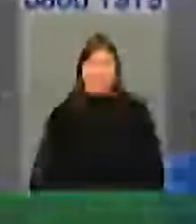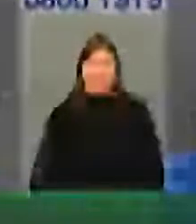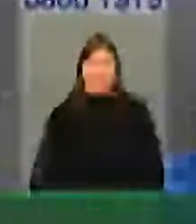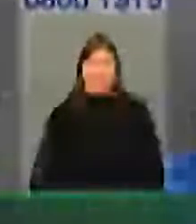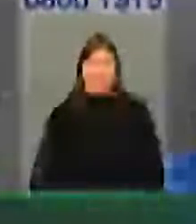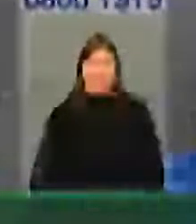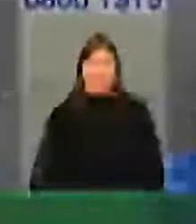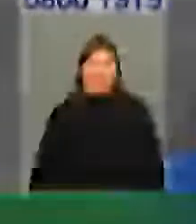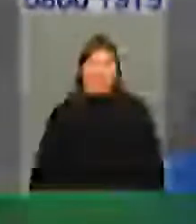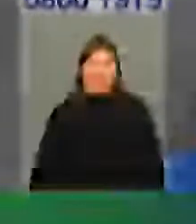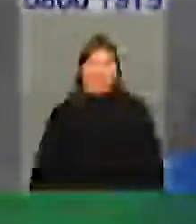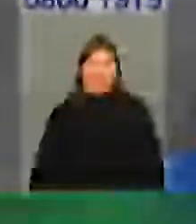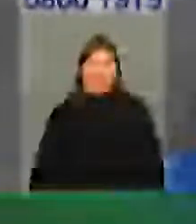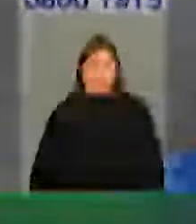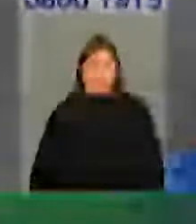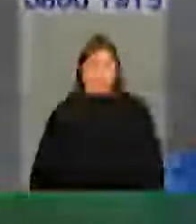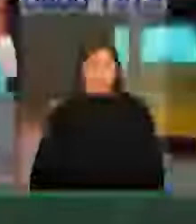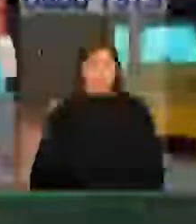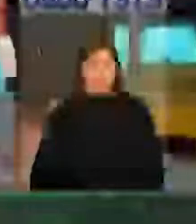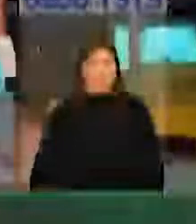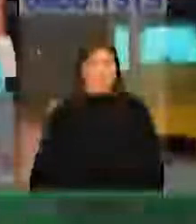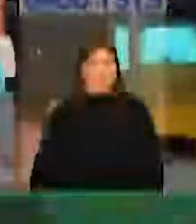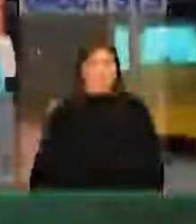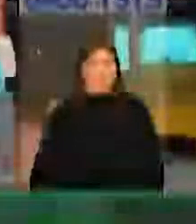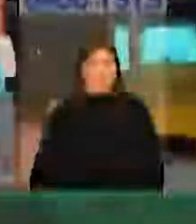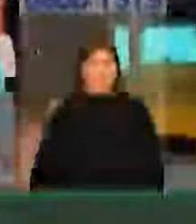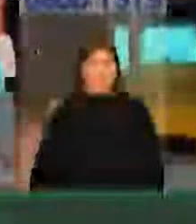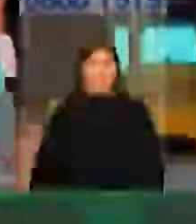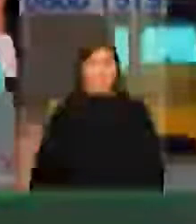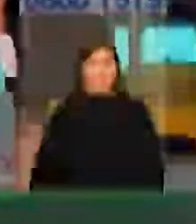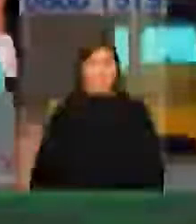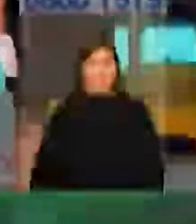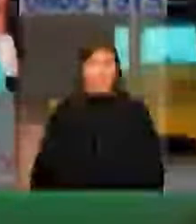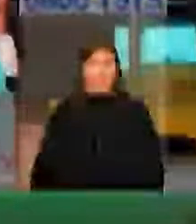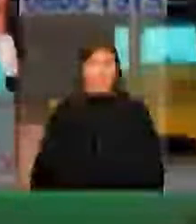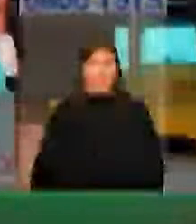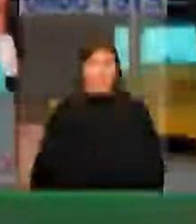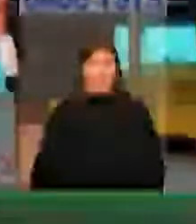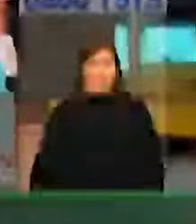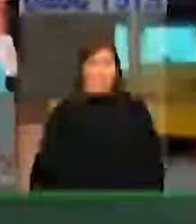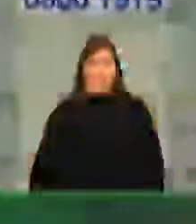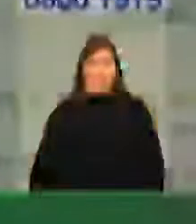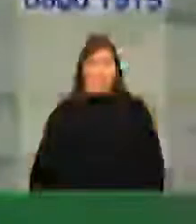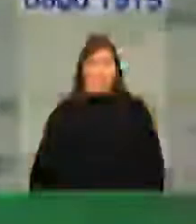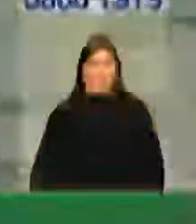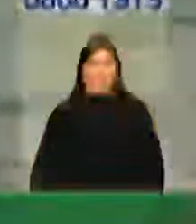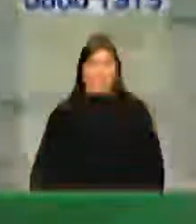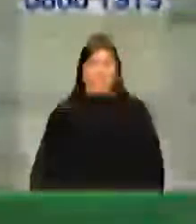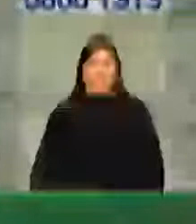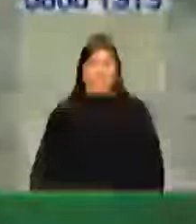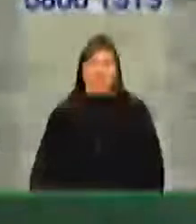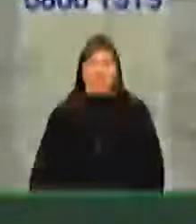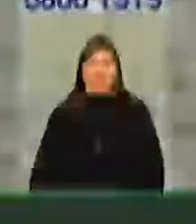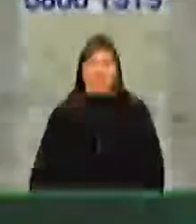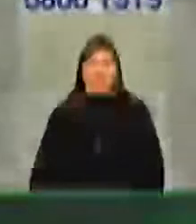of amazed and awestruck by the earth and its beauty, but also by its fragility. And I can vouch for that. Amazing. It